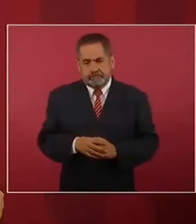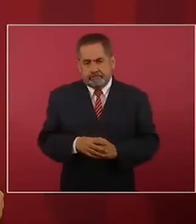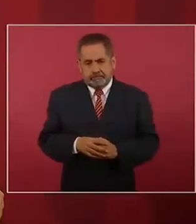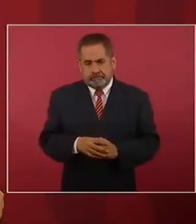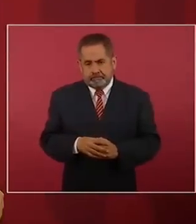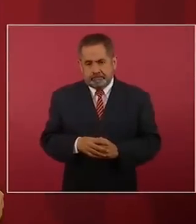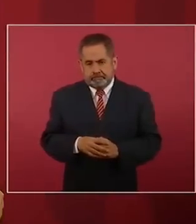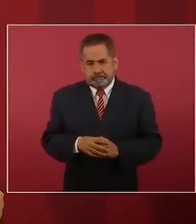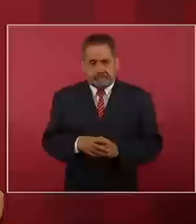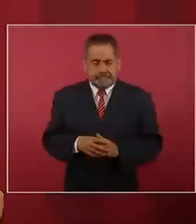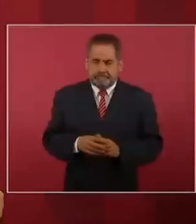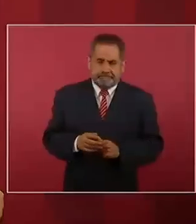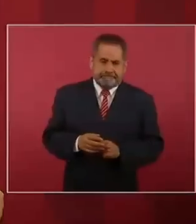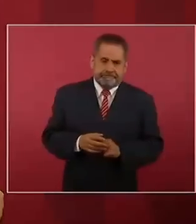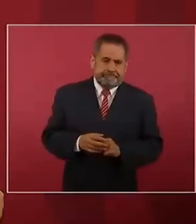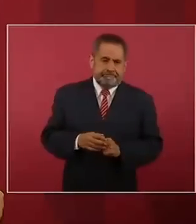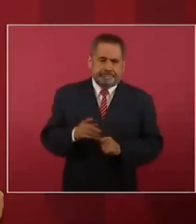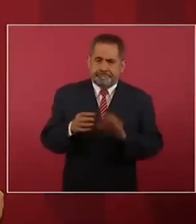abierta